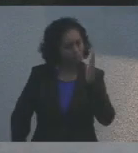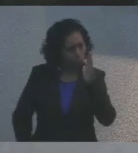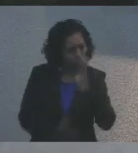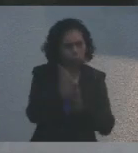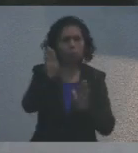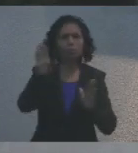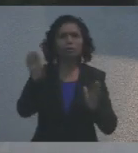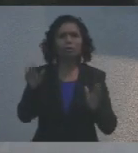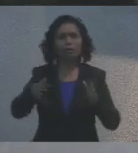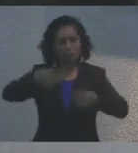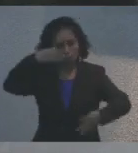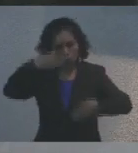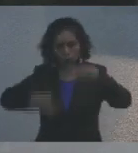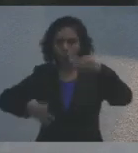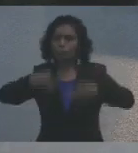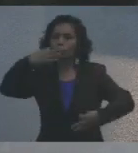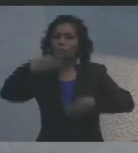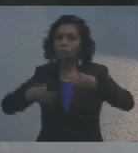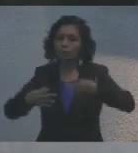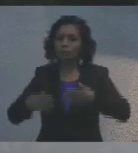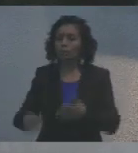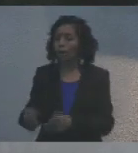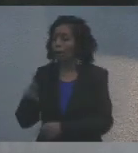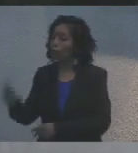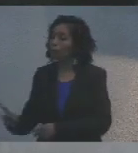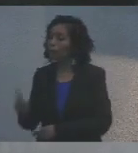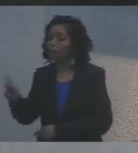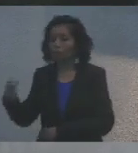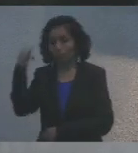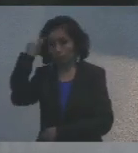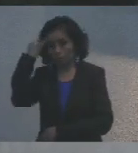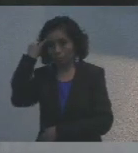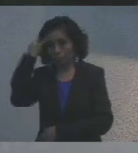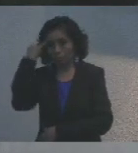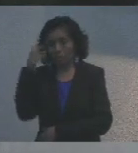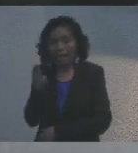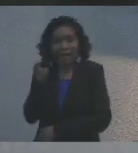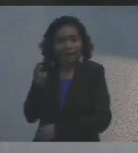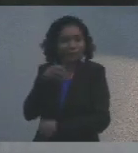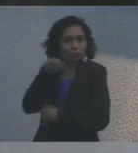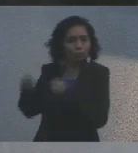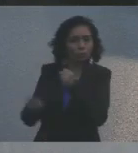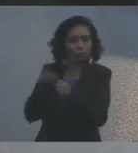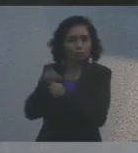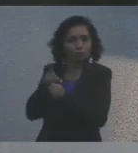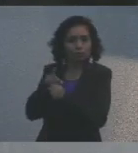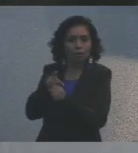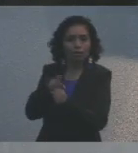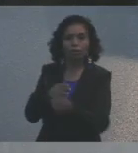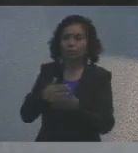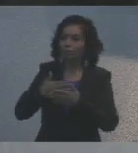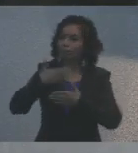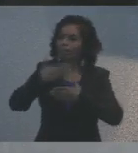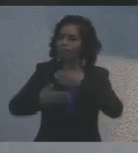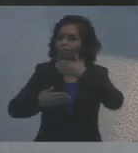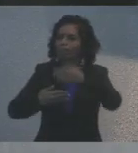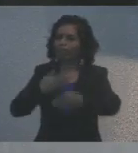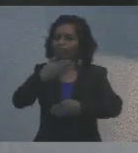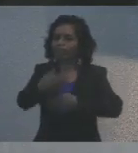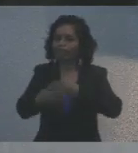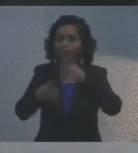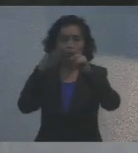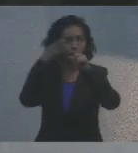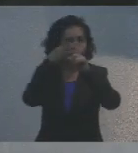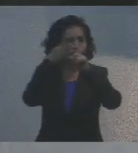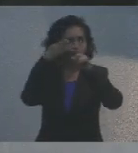a la justicia de las zonas indígenas no perdamos la oportunidad de avanzar en estos temas y en los nuevos retos